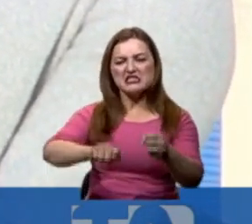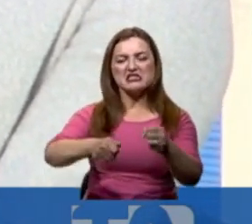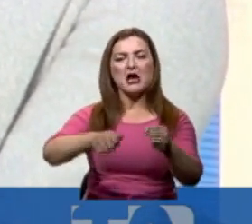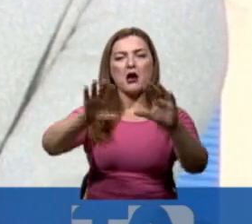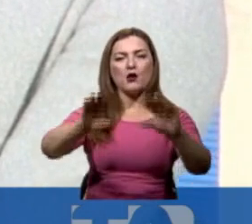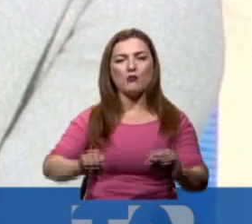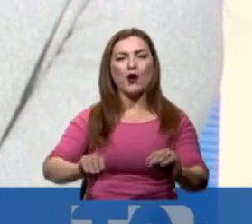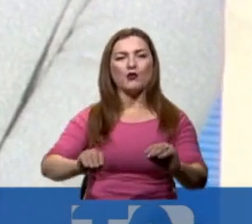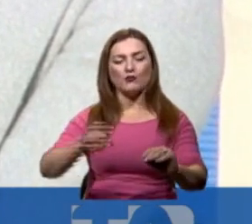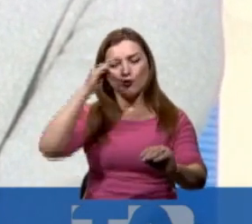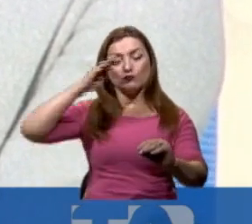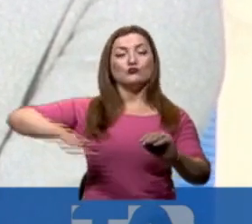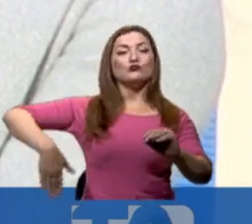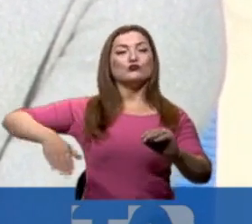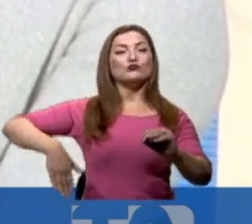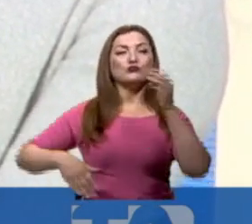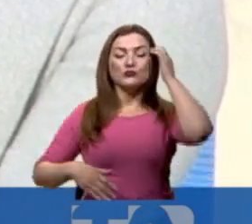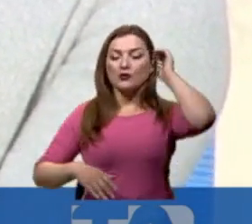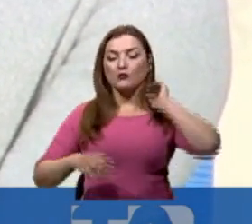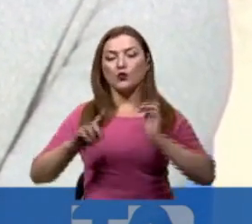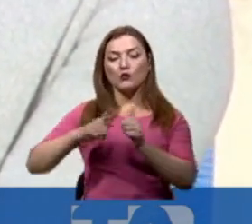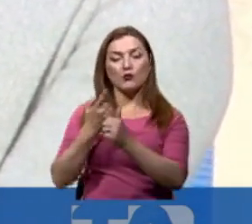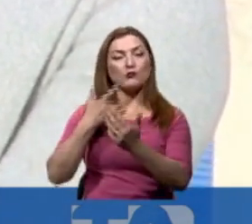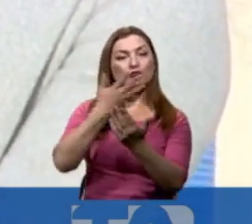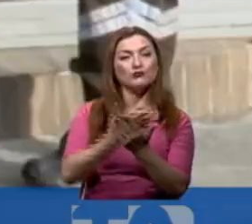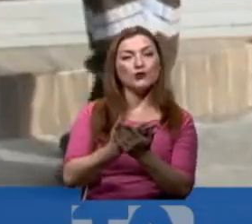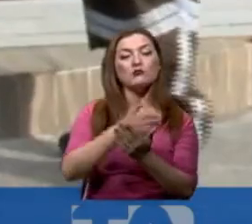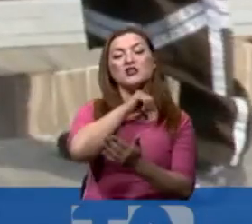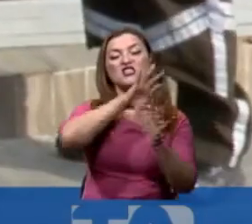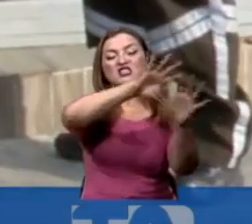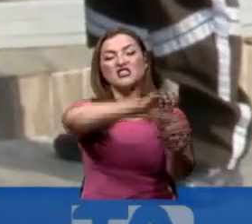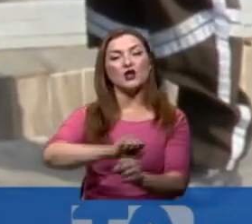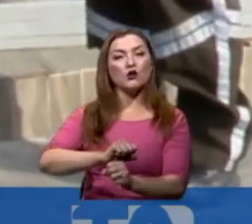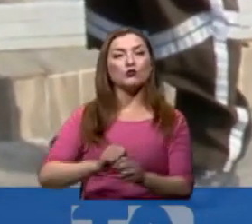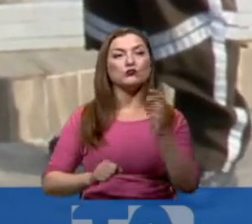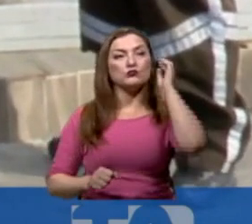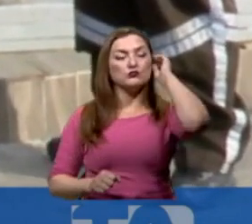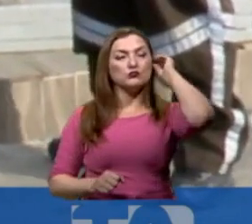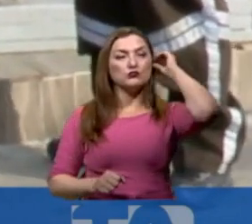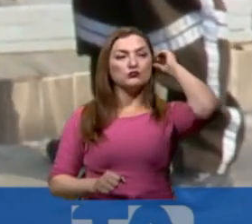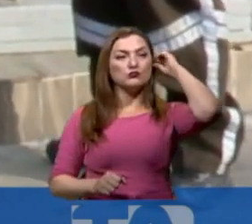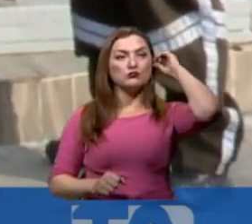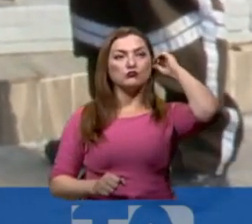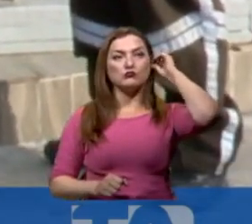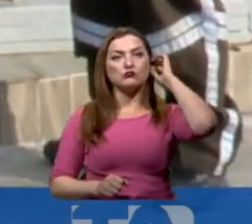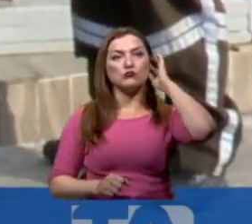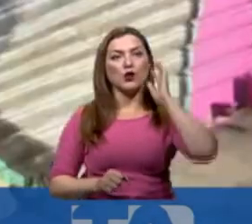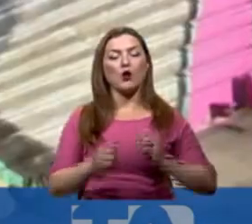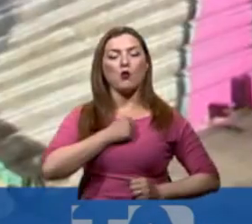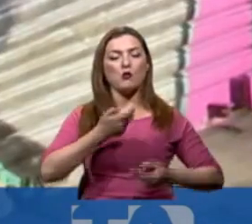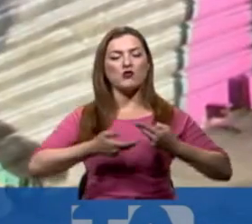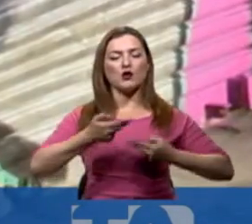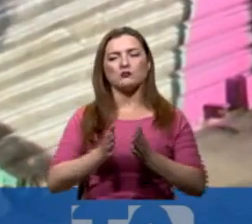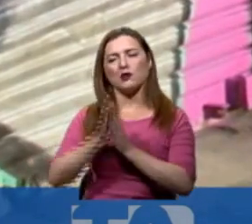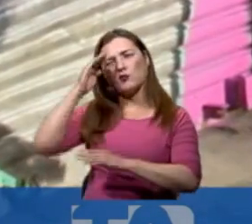la policía demasiado tarde, primero llegamos nosotros, investimos al delincuente. Los propietarios de los locales comerciales piden más acciones preventivas